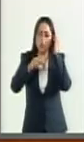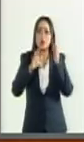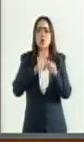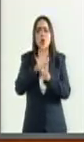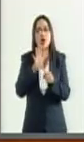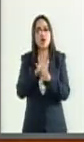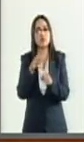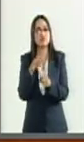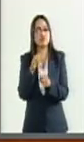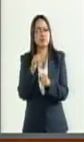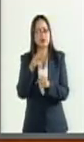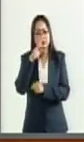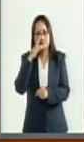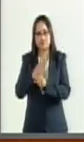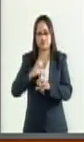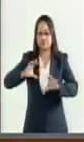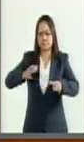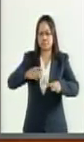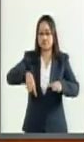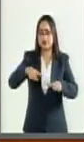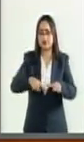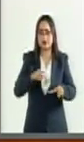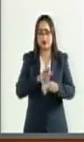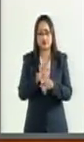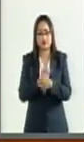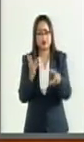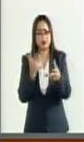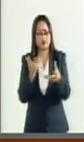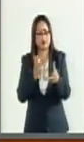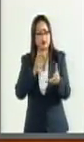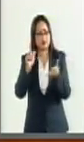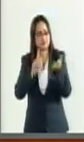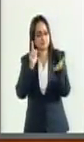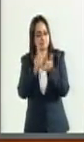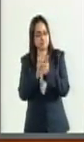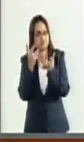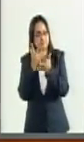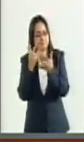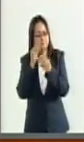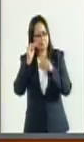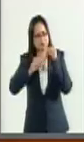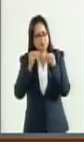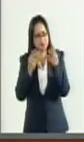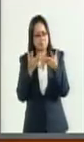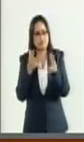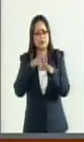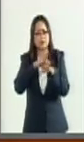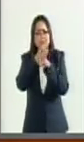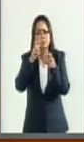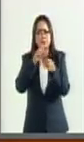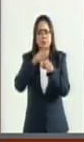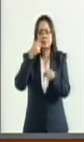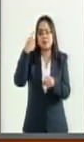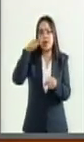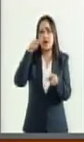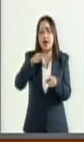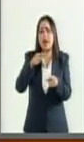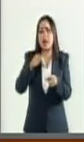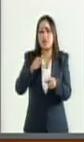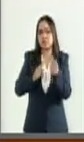reserva de competencias a favor del Congreso General para legislar de manera única en las materias de solución de